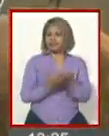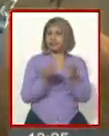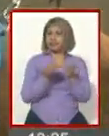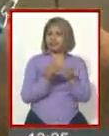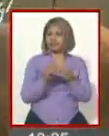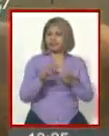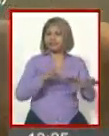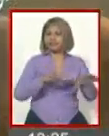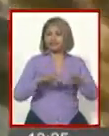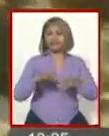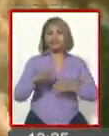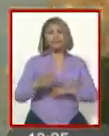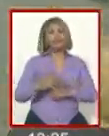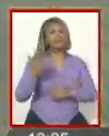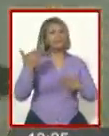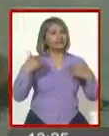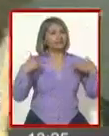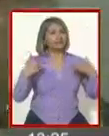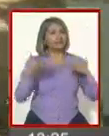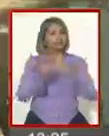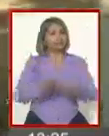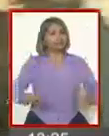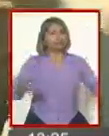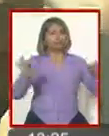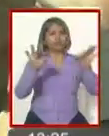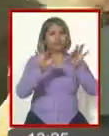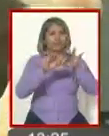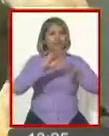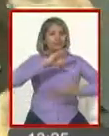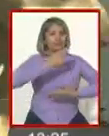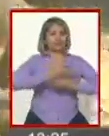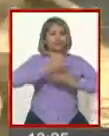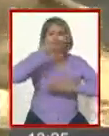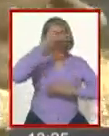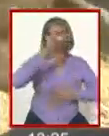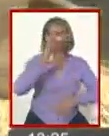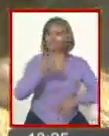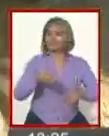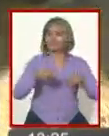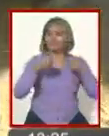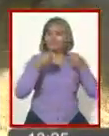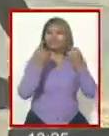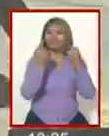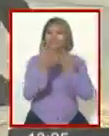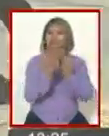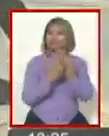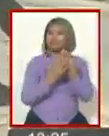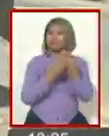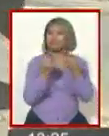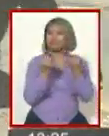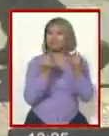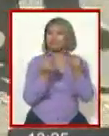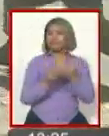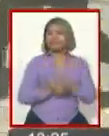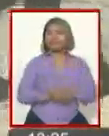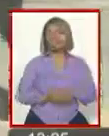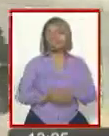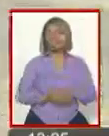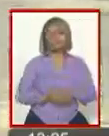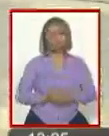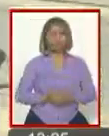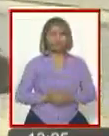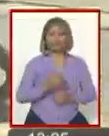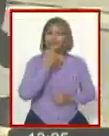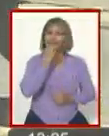mucho más de estos eventos porque los animalitos son importantes, son hijos de Dios y la gente tiene que darles cariño, amor y ocuparse de ellos. Yo